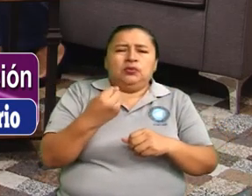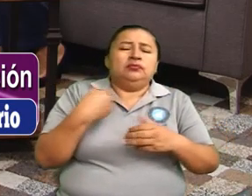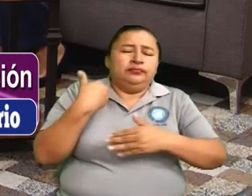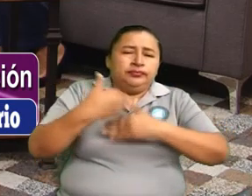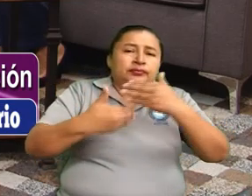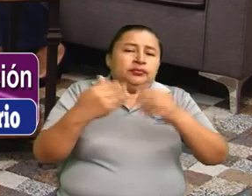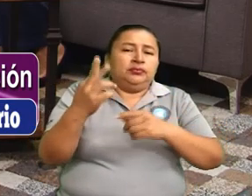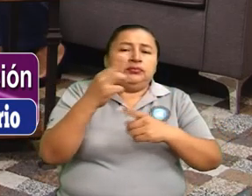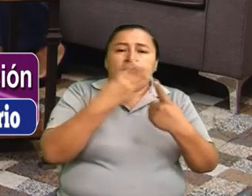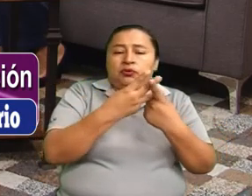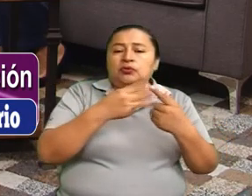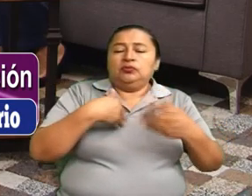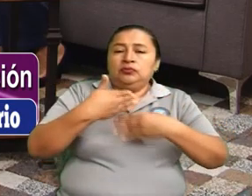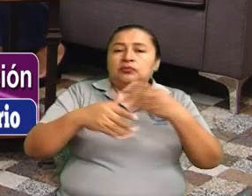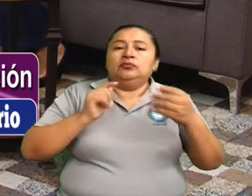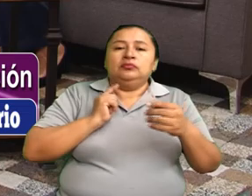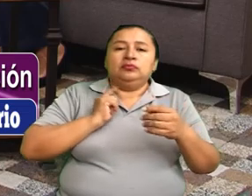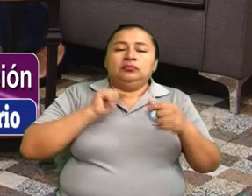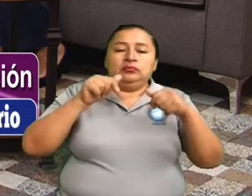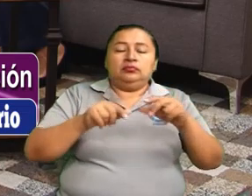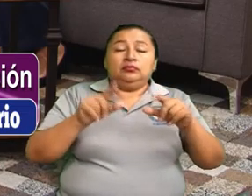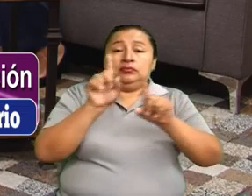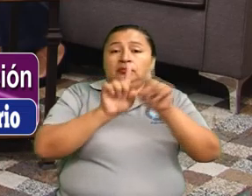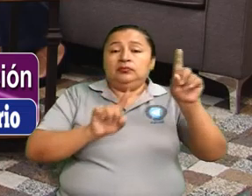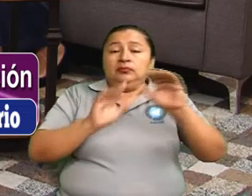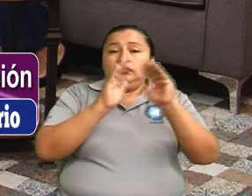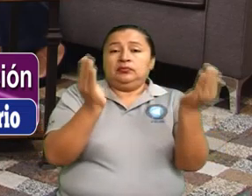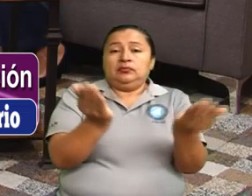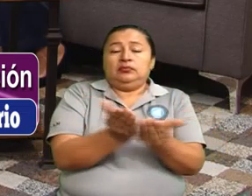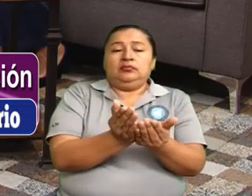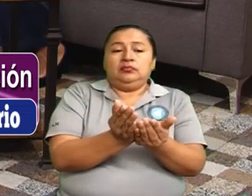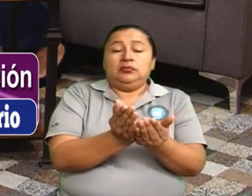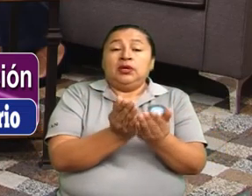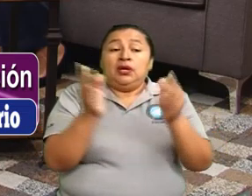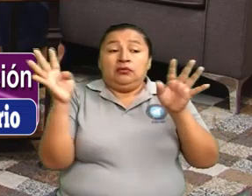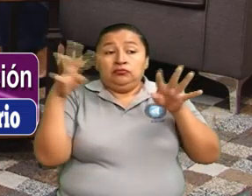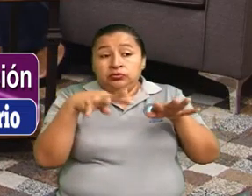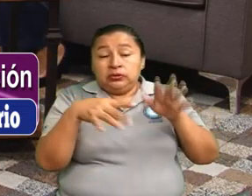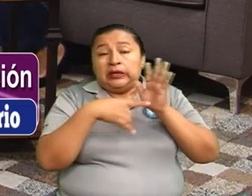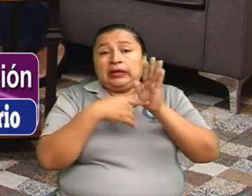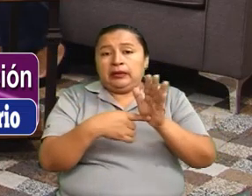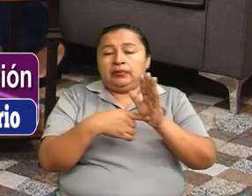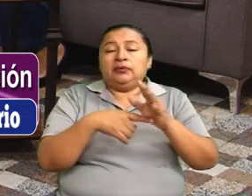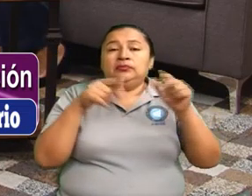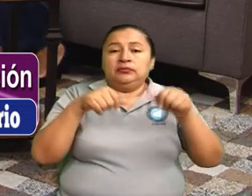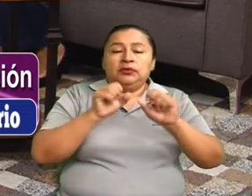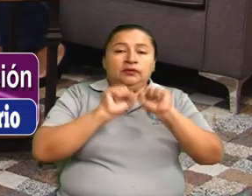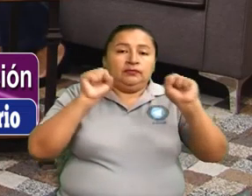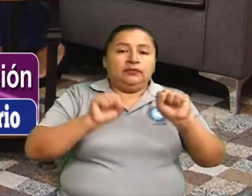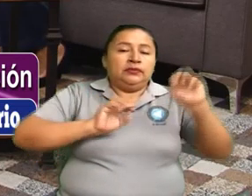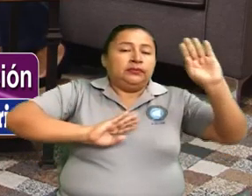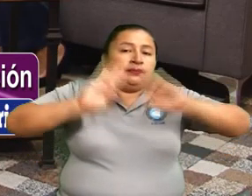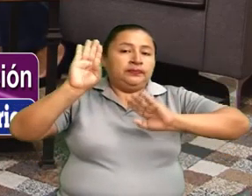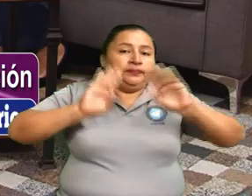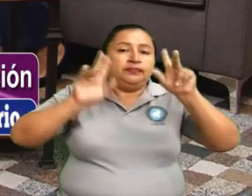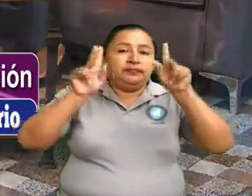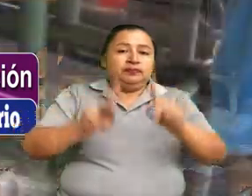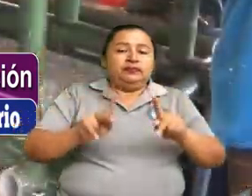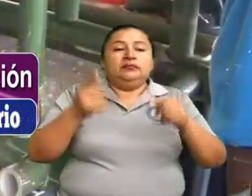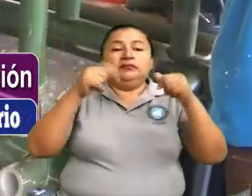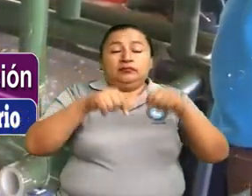de toda la región. Tenemos nosotros a nivel mundial, somos ejemplo. Claro, de, en liderazgo en cuanto a facilitación de participación, promoción.